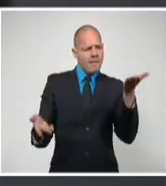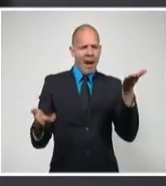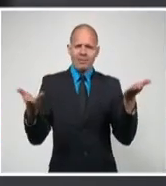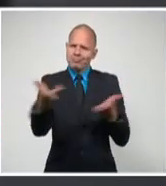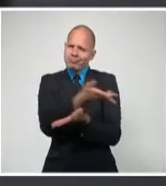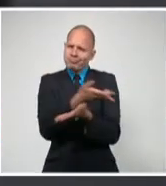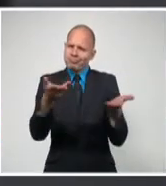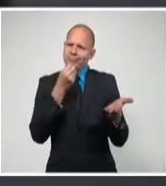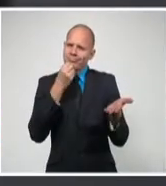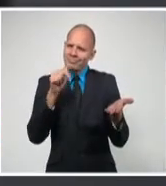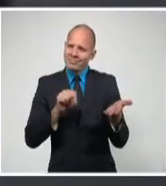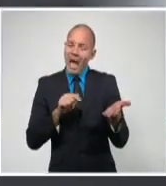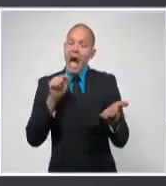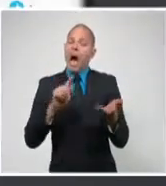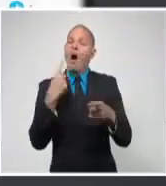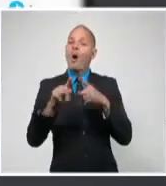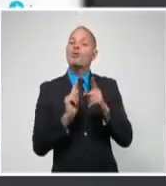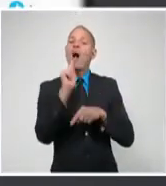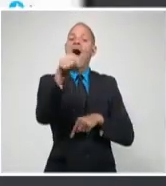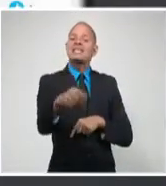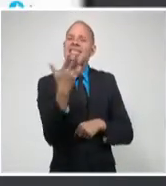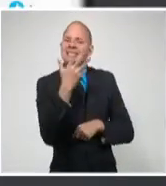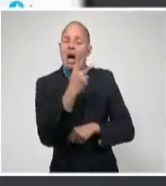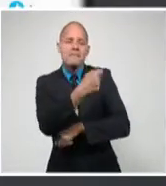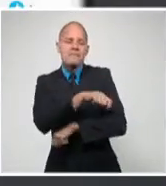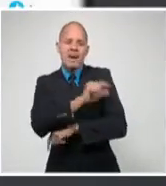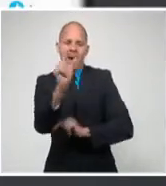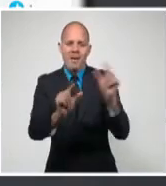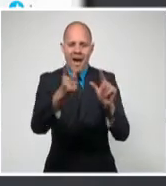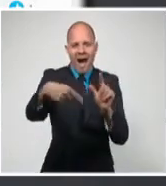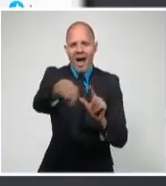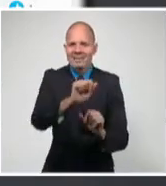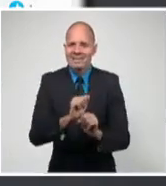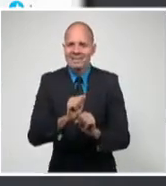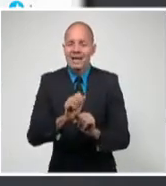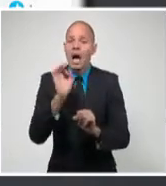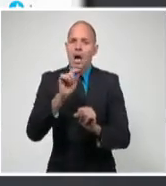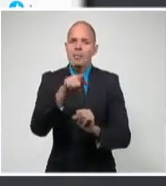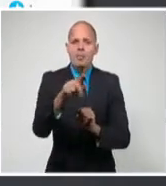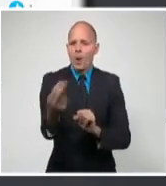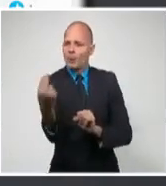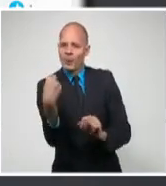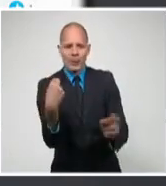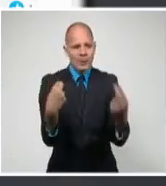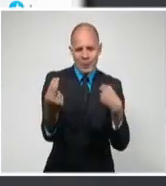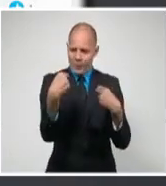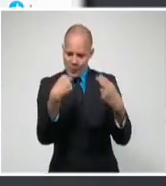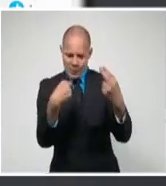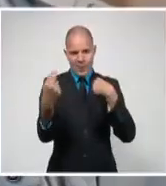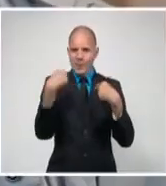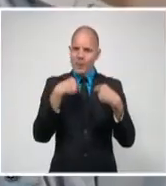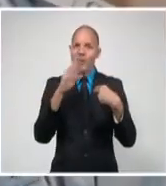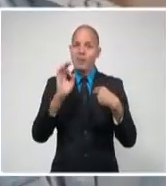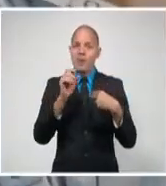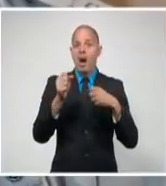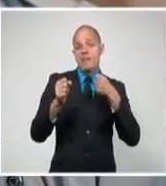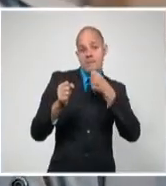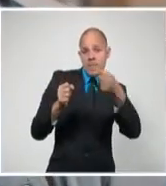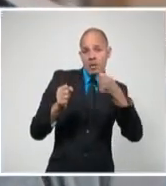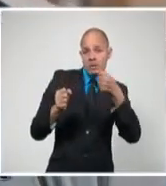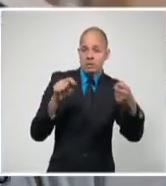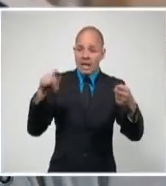público, con sus comentarios, con sus inquietudes, ha colaborado en esta unión entre científicos y periodistas, y al sumarse